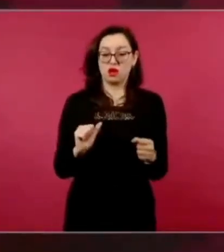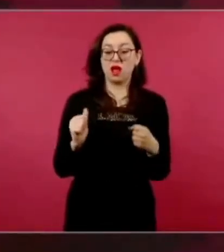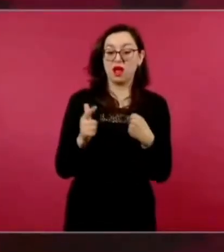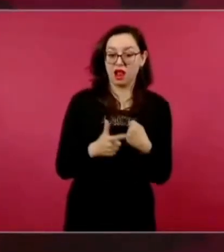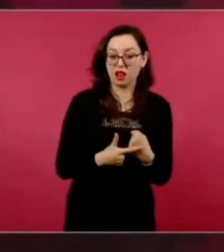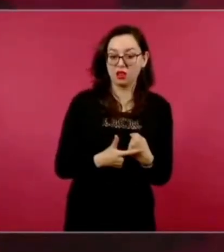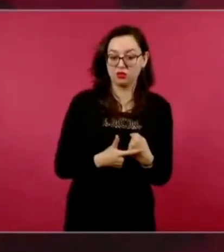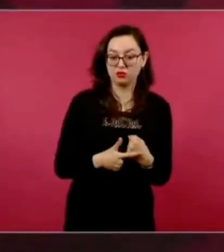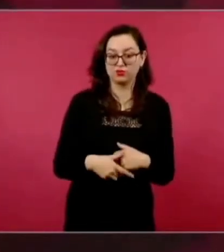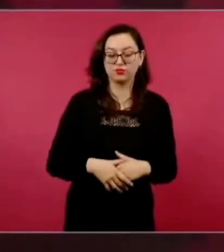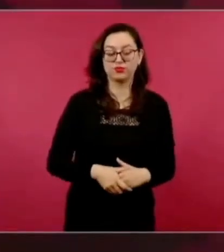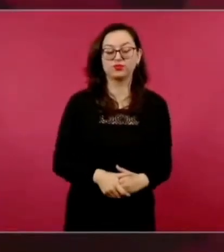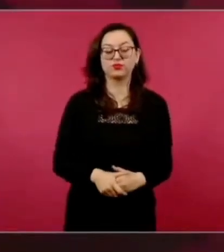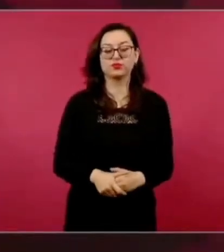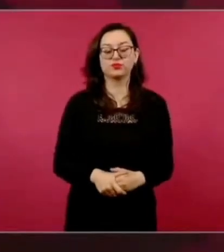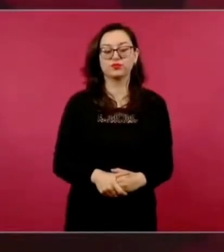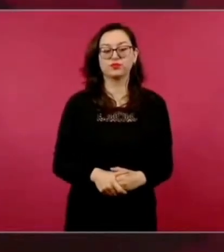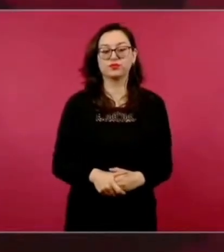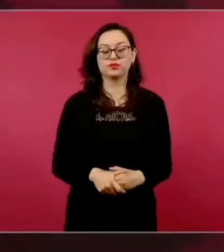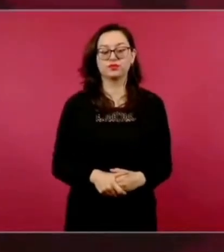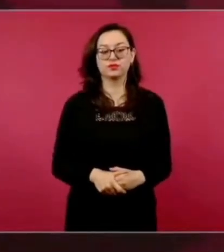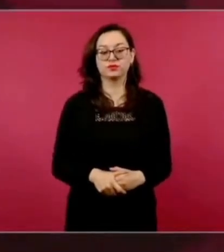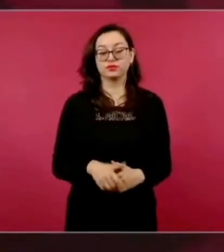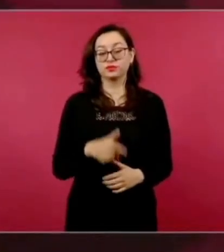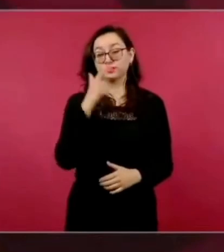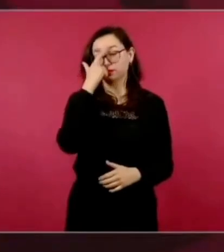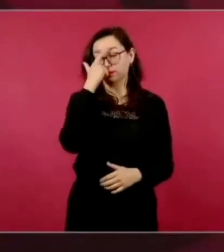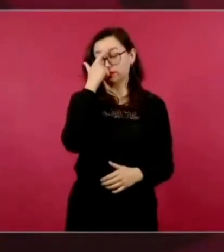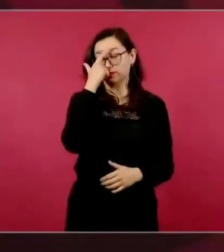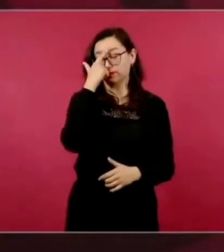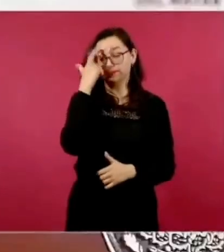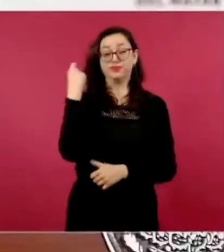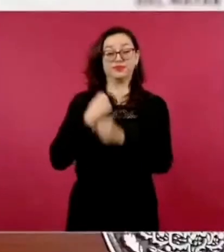Cuando estaba la transición hace 6 años,